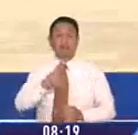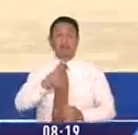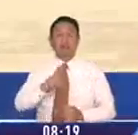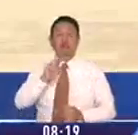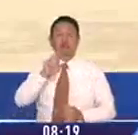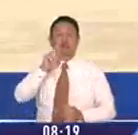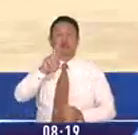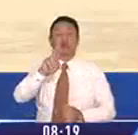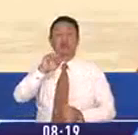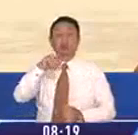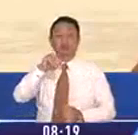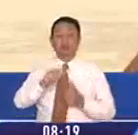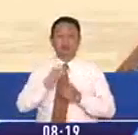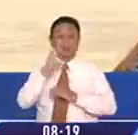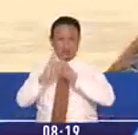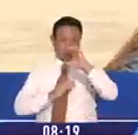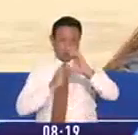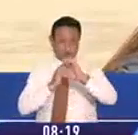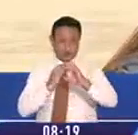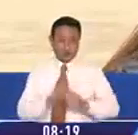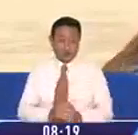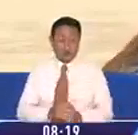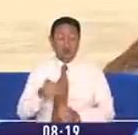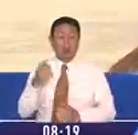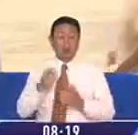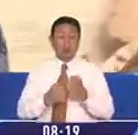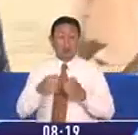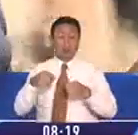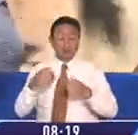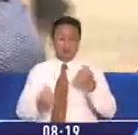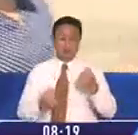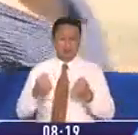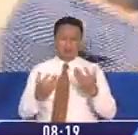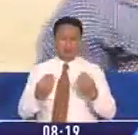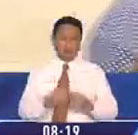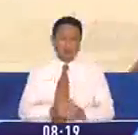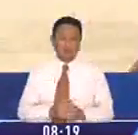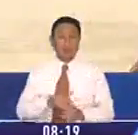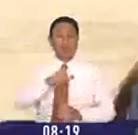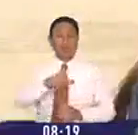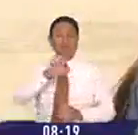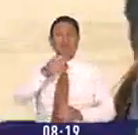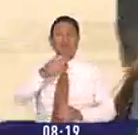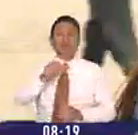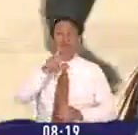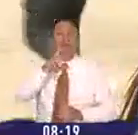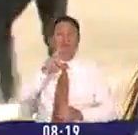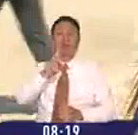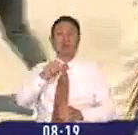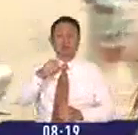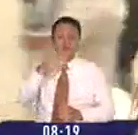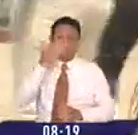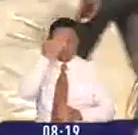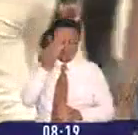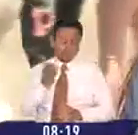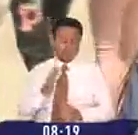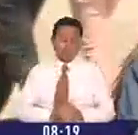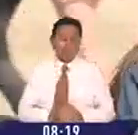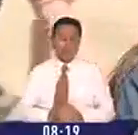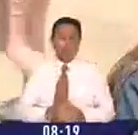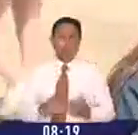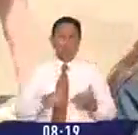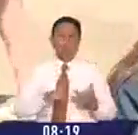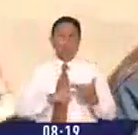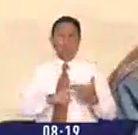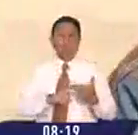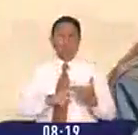conocer cerca del condado, lo crítica que es la movilidad ahí. Otra en la Legarda, que también ustedes deben estar familiarizados con ella. Y en la